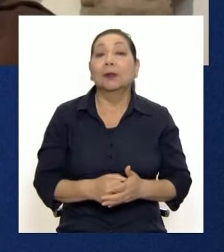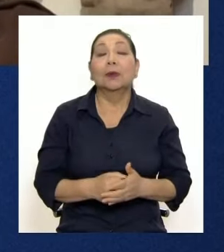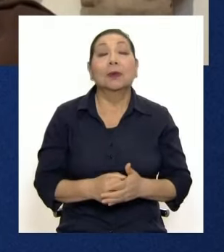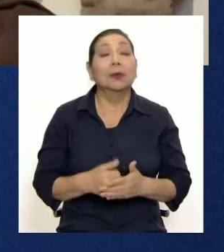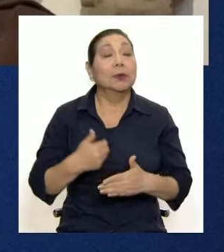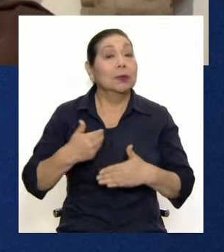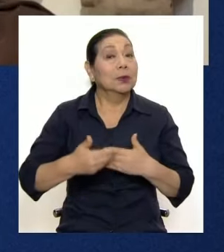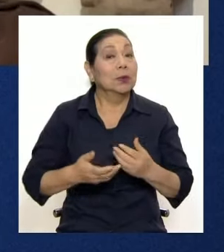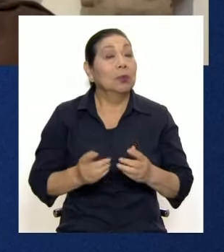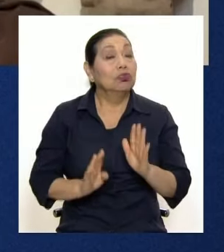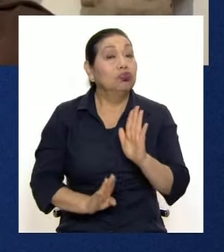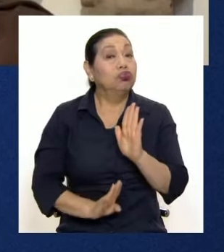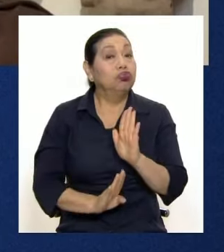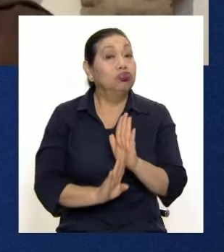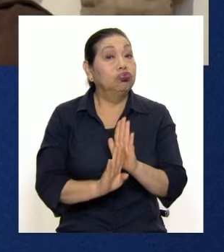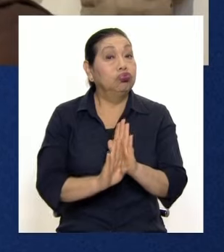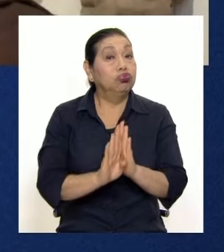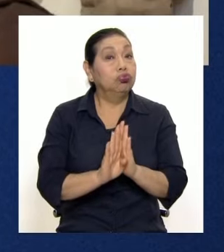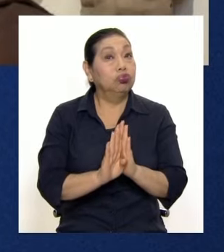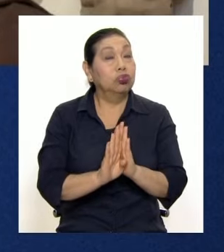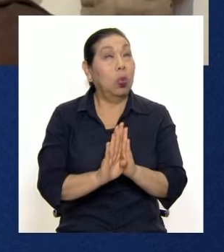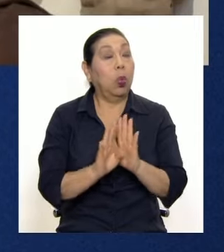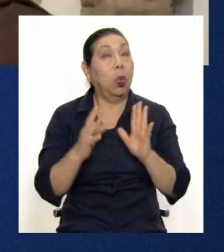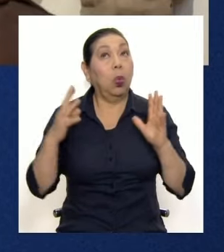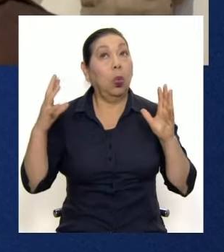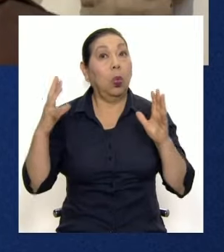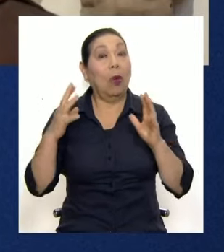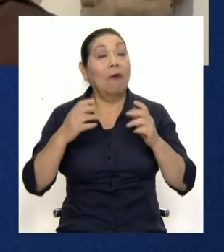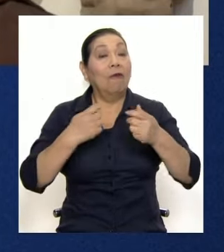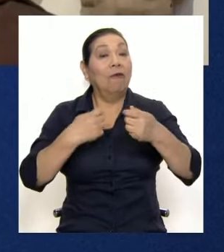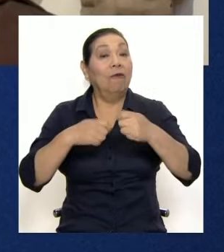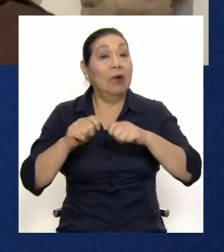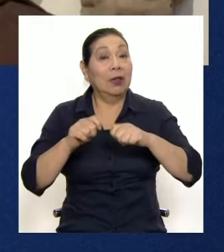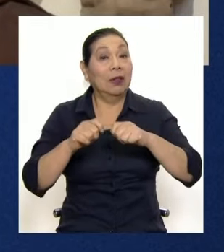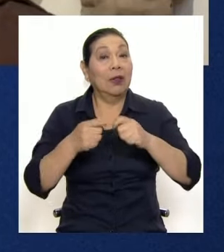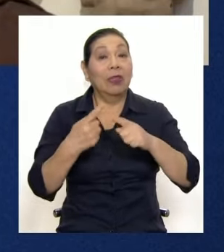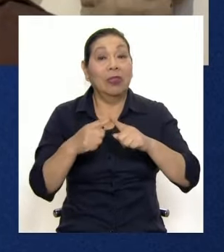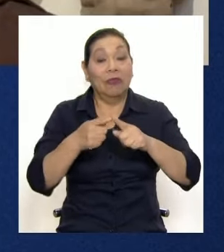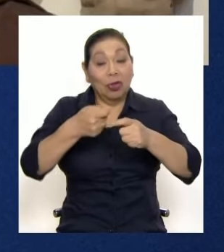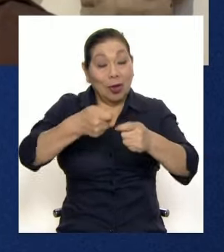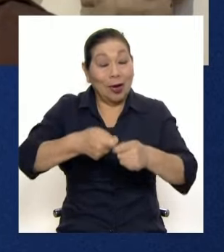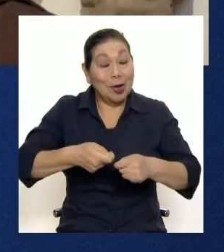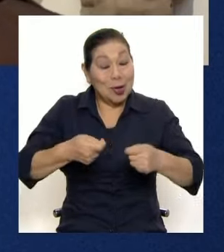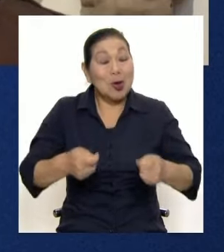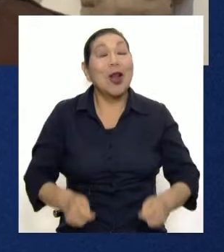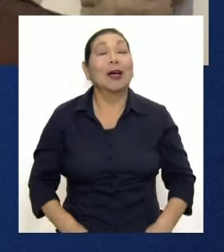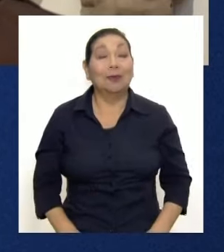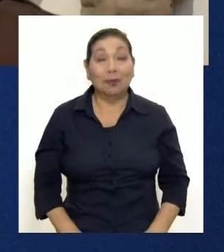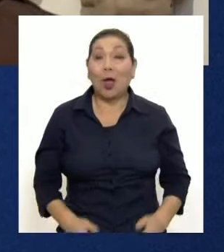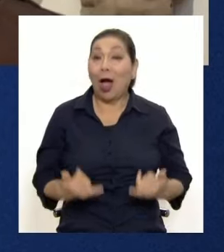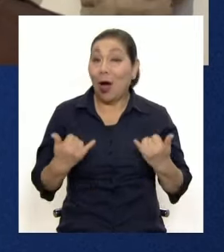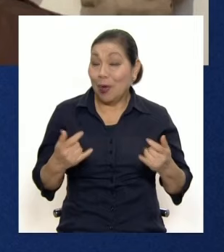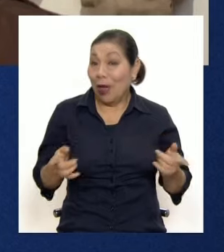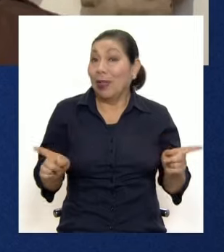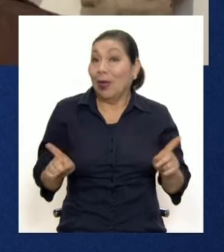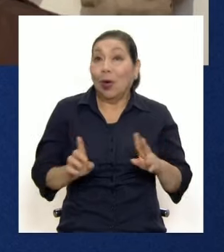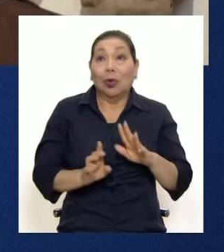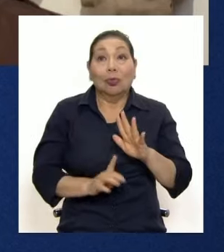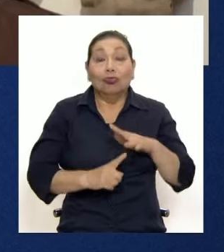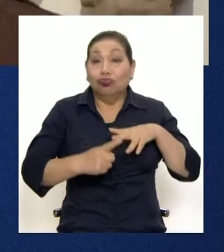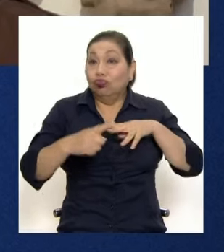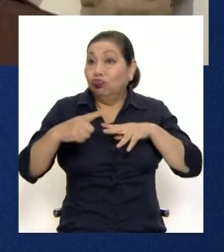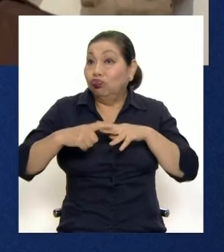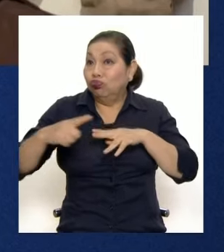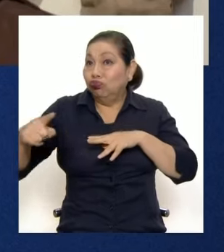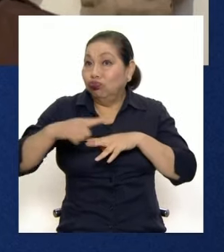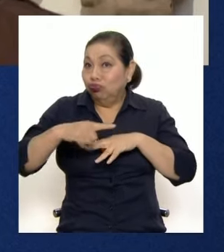pronto surgió como una estrella mundial en la exportación de productos agrícolas que ahora también salga a ser una